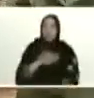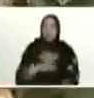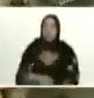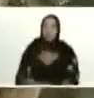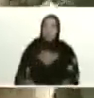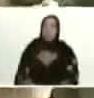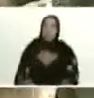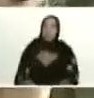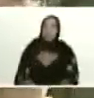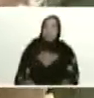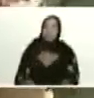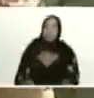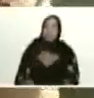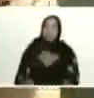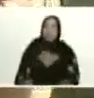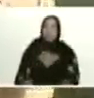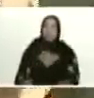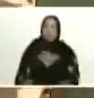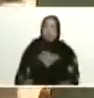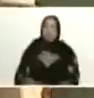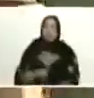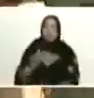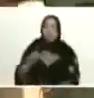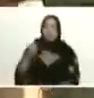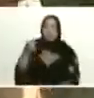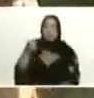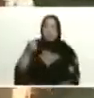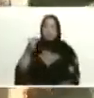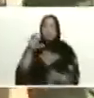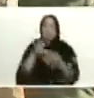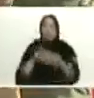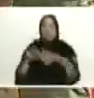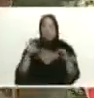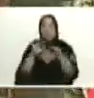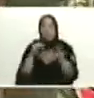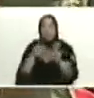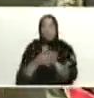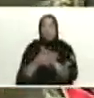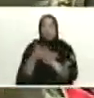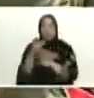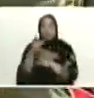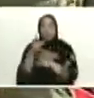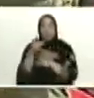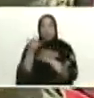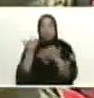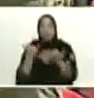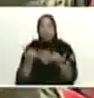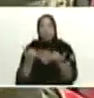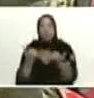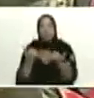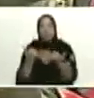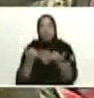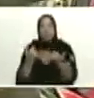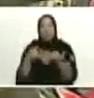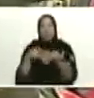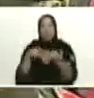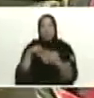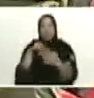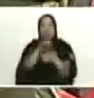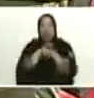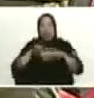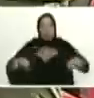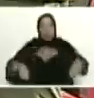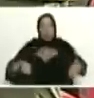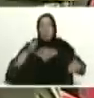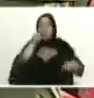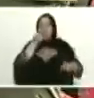El primero, esos hitos históricos, mi comandante en jefe, tienen que ver con momentos en que la Fuerza Armada y